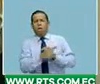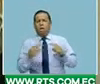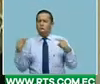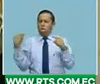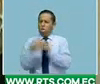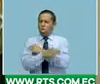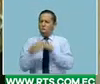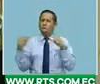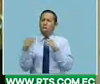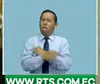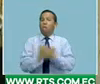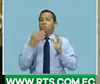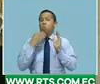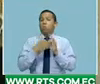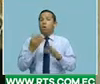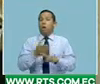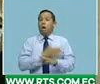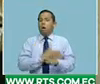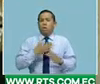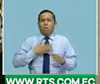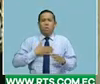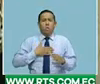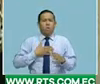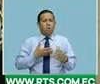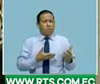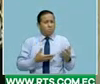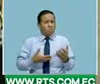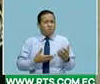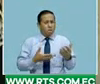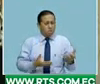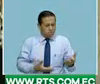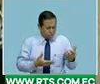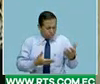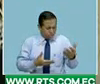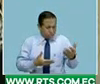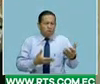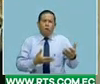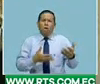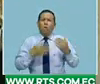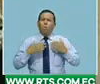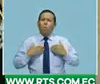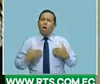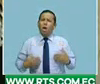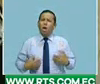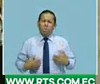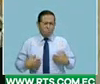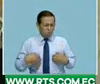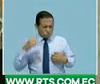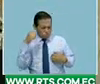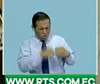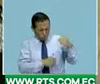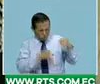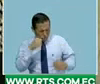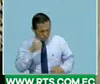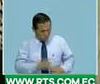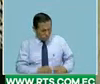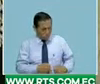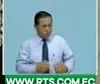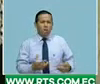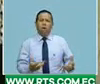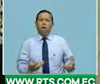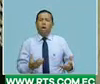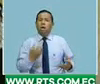llegamos con la bebé a la casa, a lo que la ha visto, veo un poco de moretones. Pero el señor dice que no son moretones, que